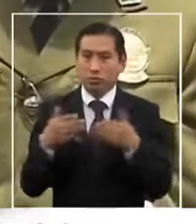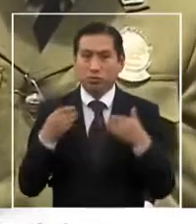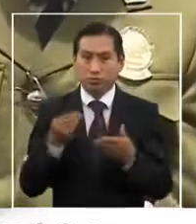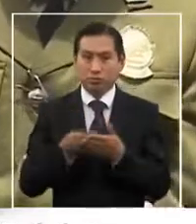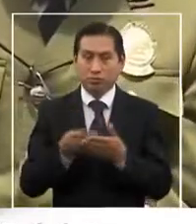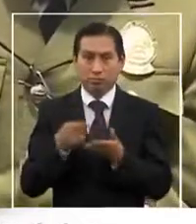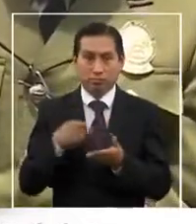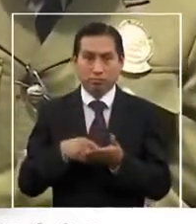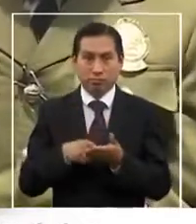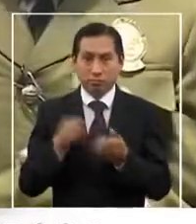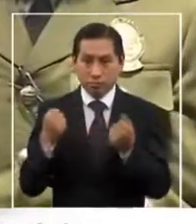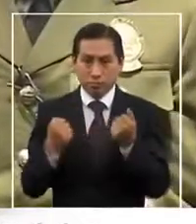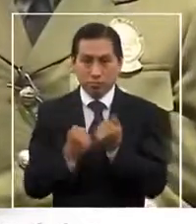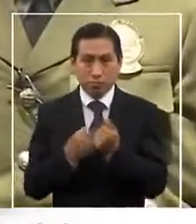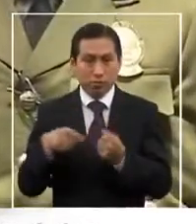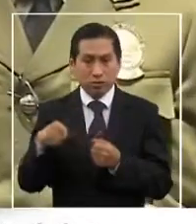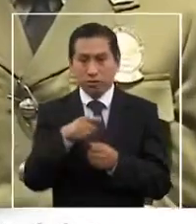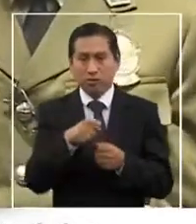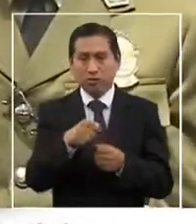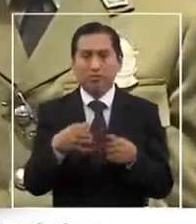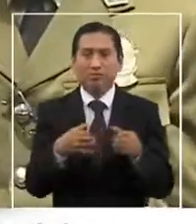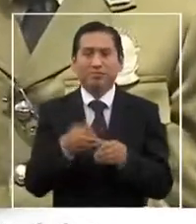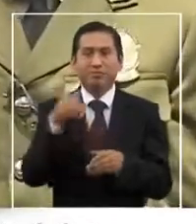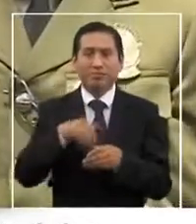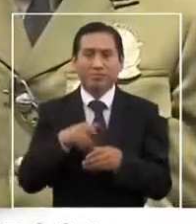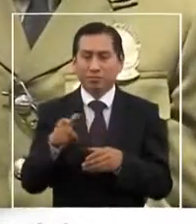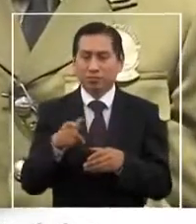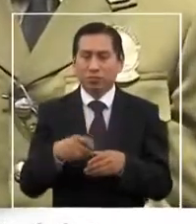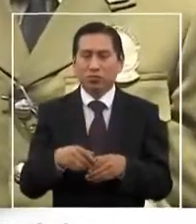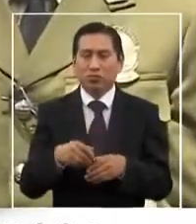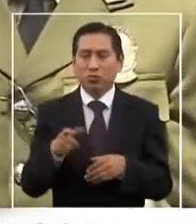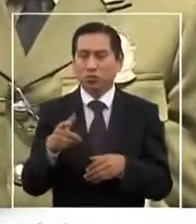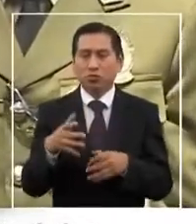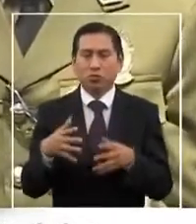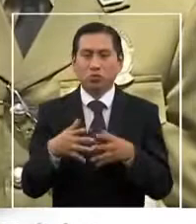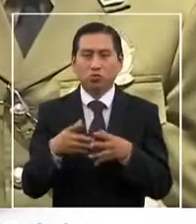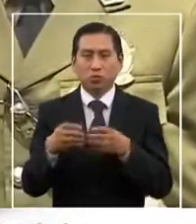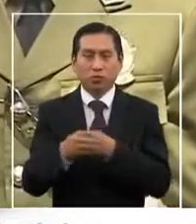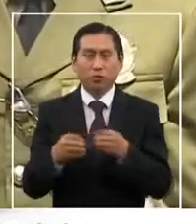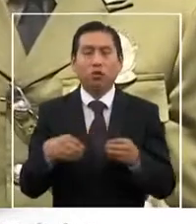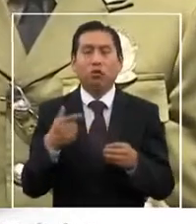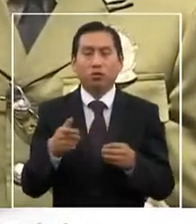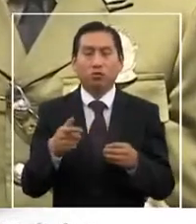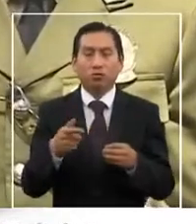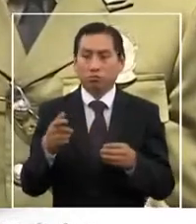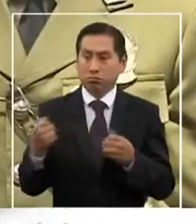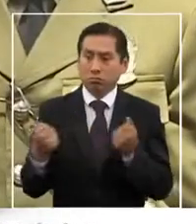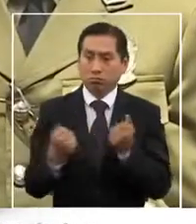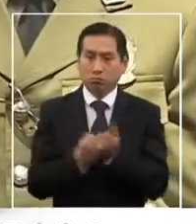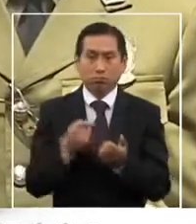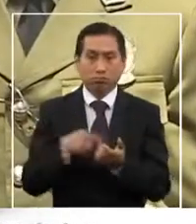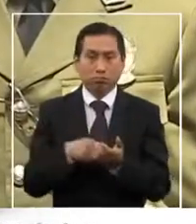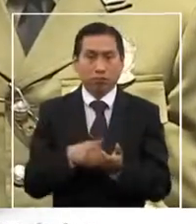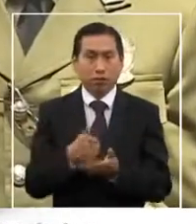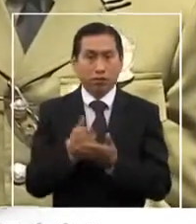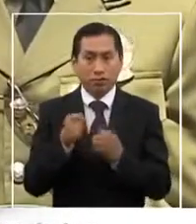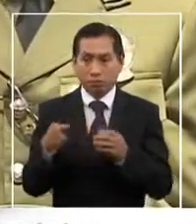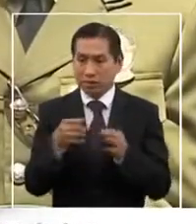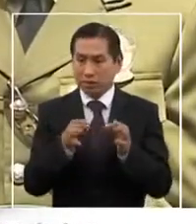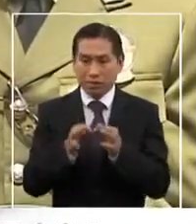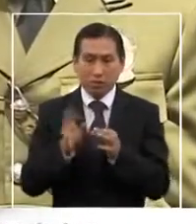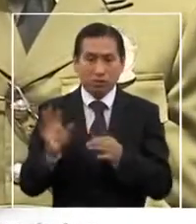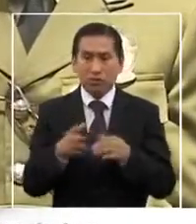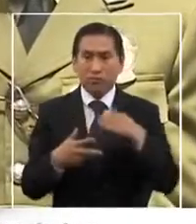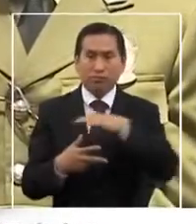recursos para apoyar el Tribunal Supremo Electoral, para USAID, y también USAID nos va a ayudar a poder reparar